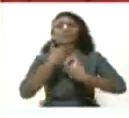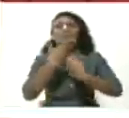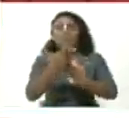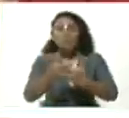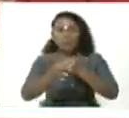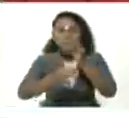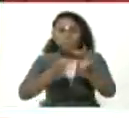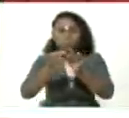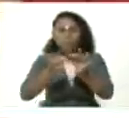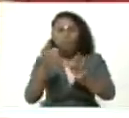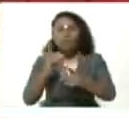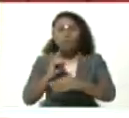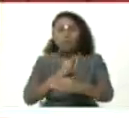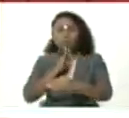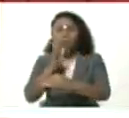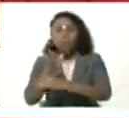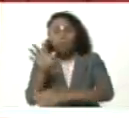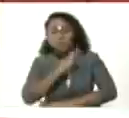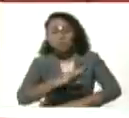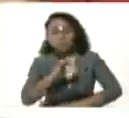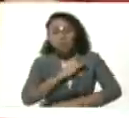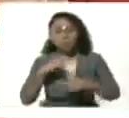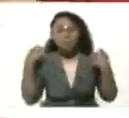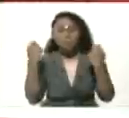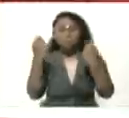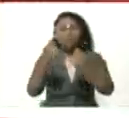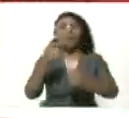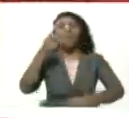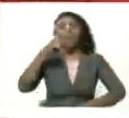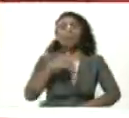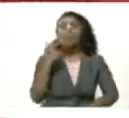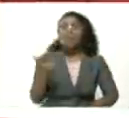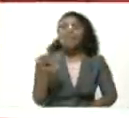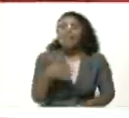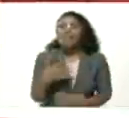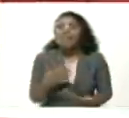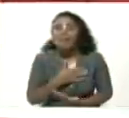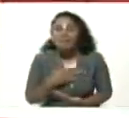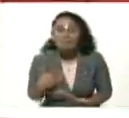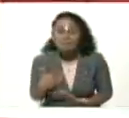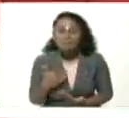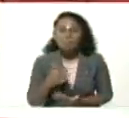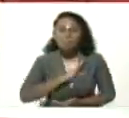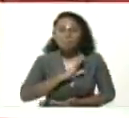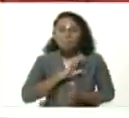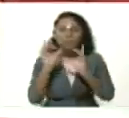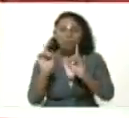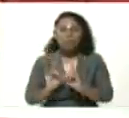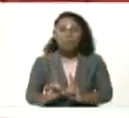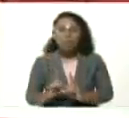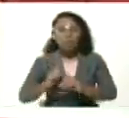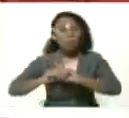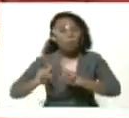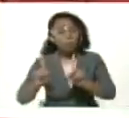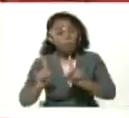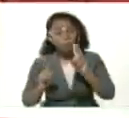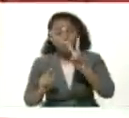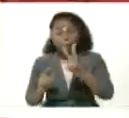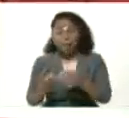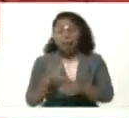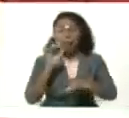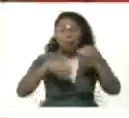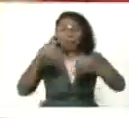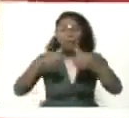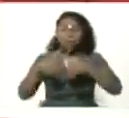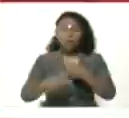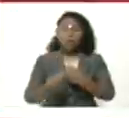donde acudimos a la soberanía popular y que el pueblo diga qué es lo que quiere. Otros, mire, las elecciones internas del partido,